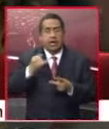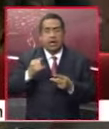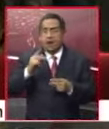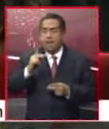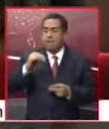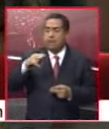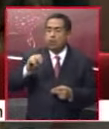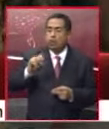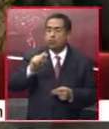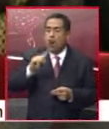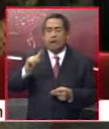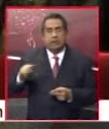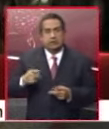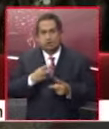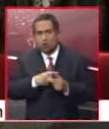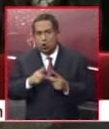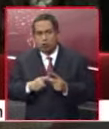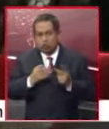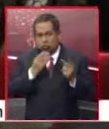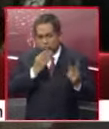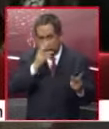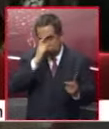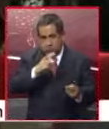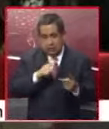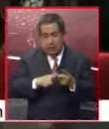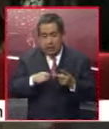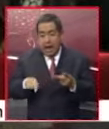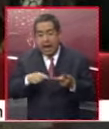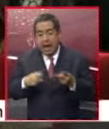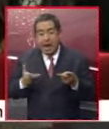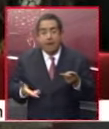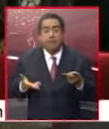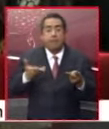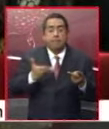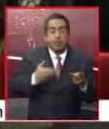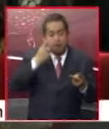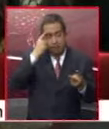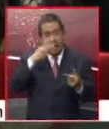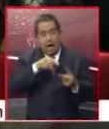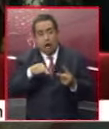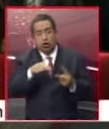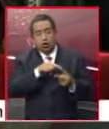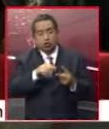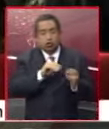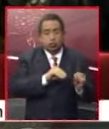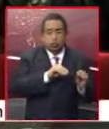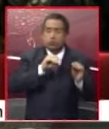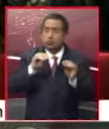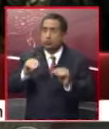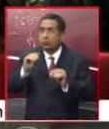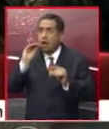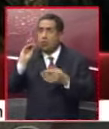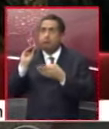Suárez, ya que en este se encuentra la petición para que sean inscritos